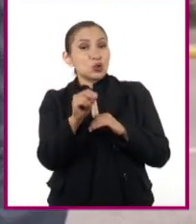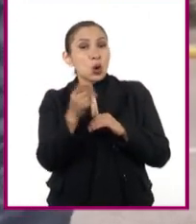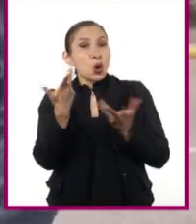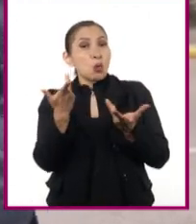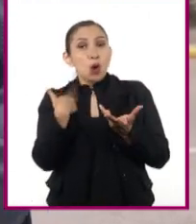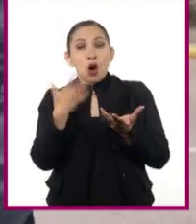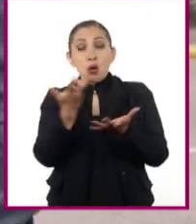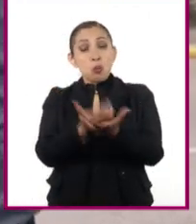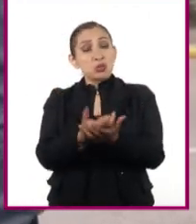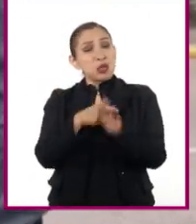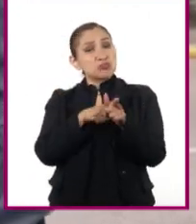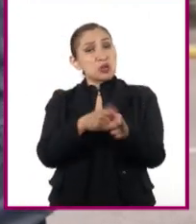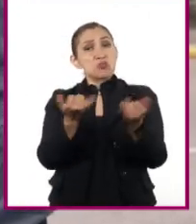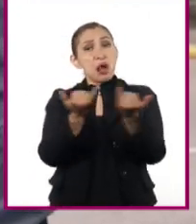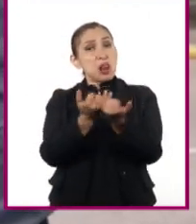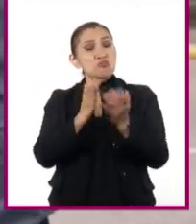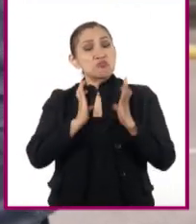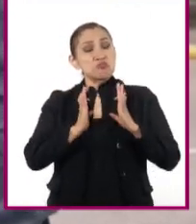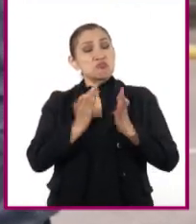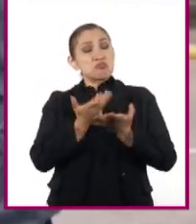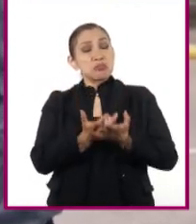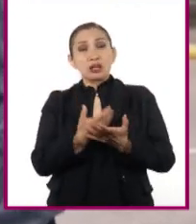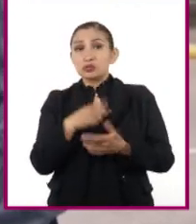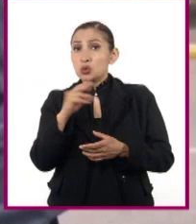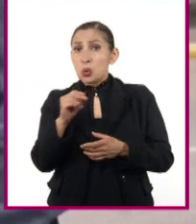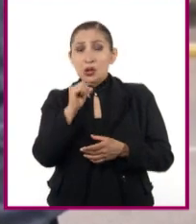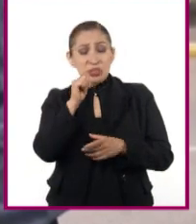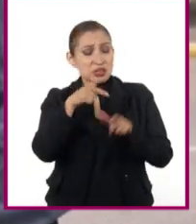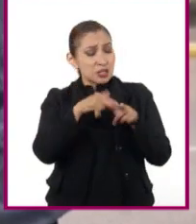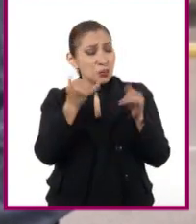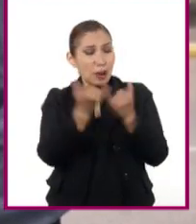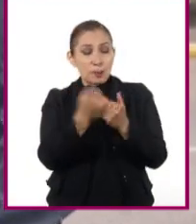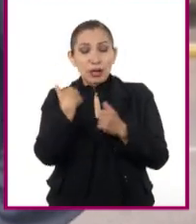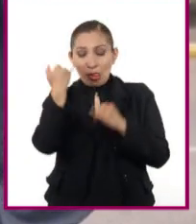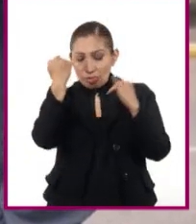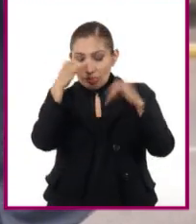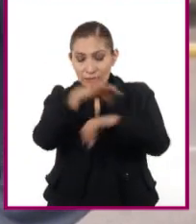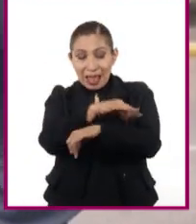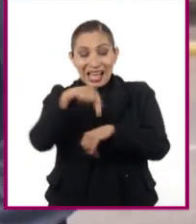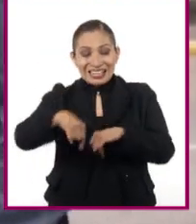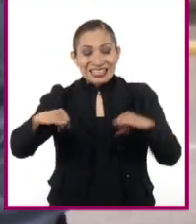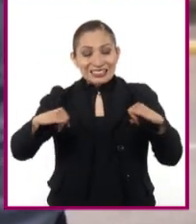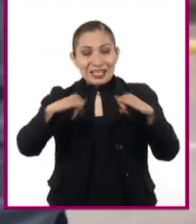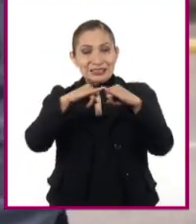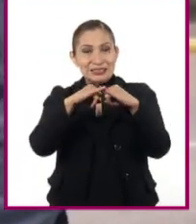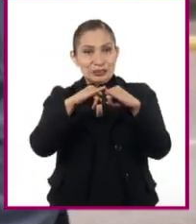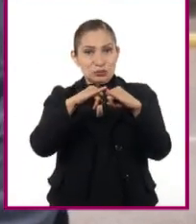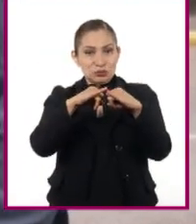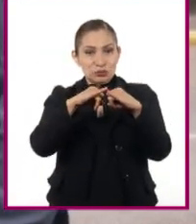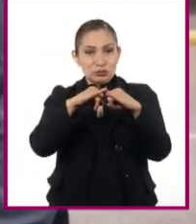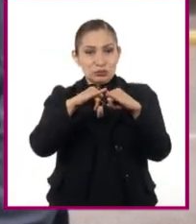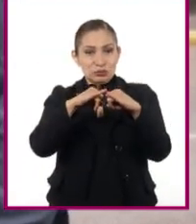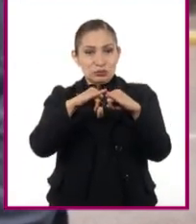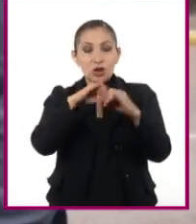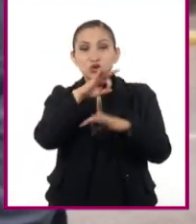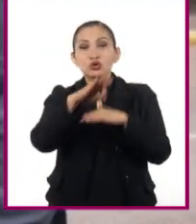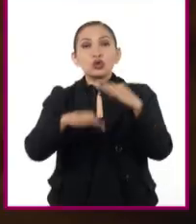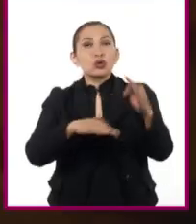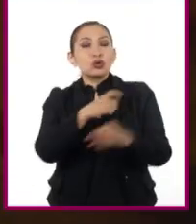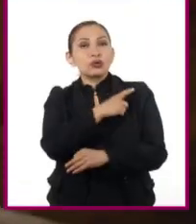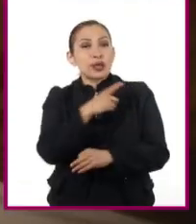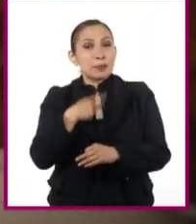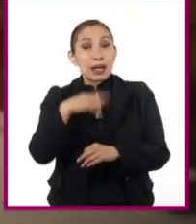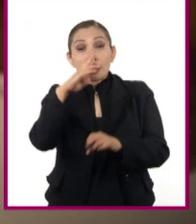se sacrifica la comodidad, Sandra. Así es, no sacrificas porque diseñas. Aquí en el instituto se parte de que todo debe